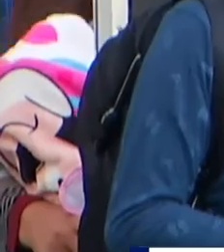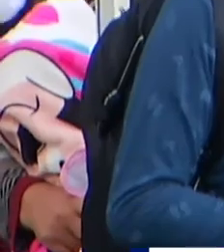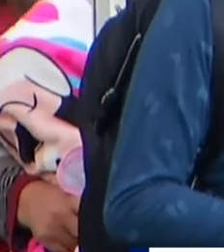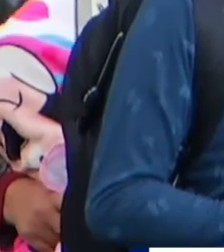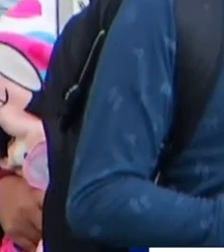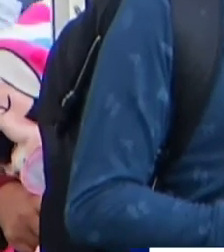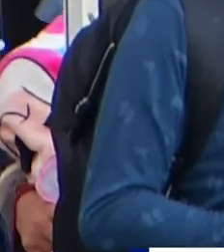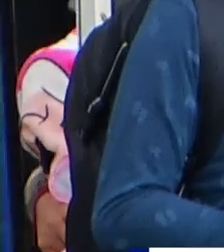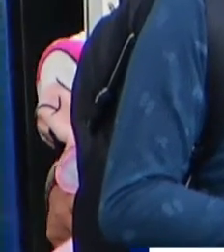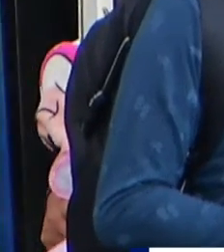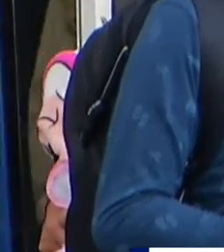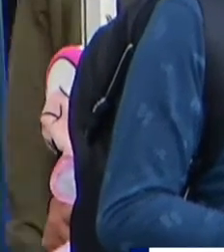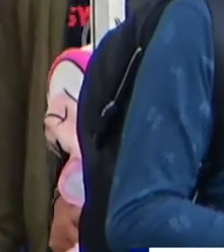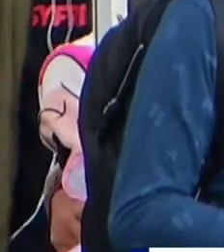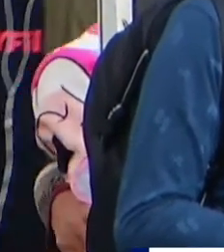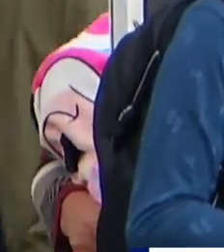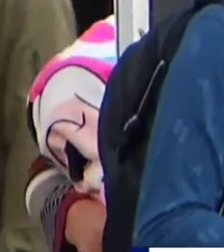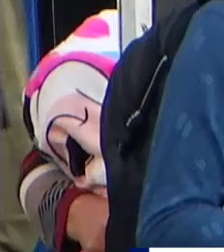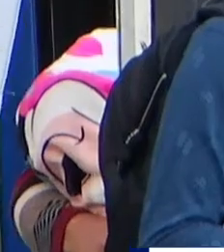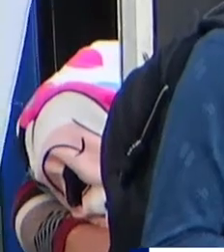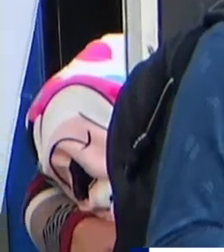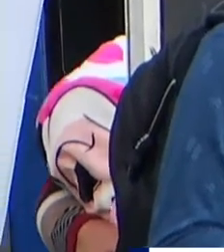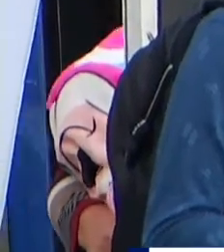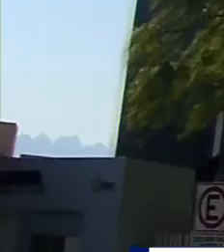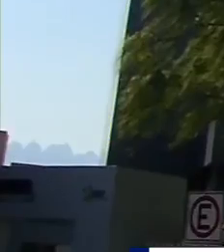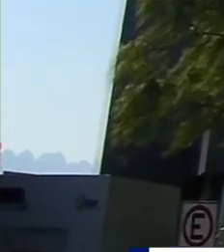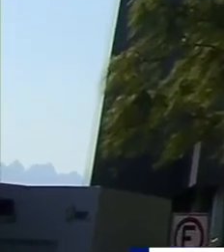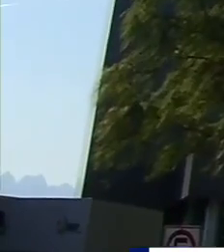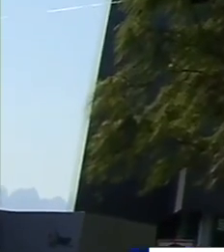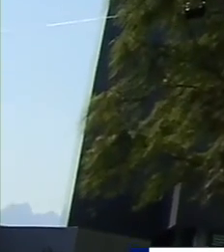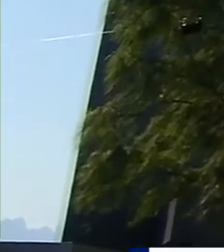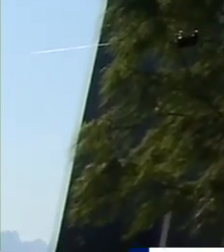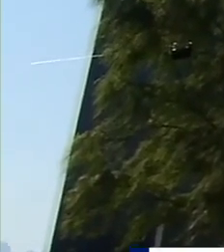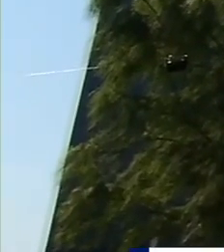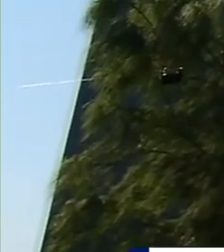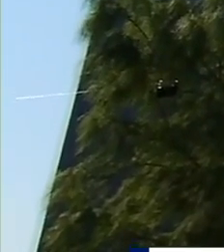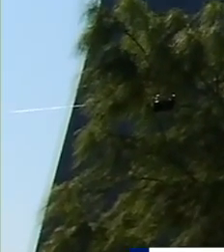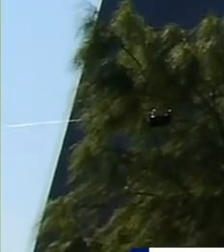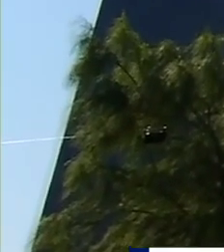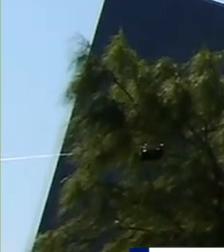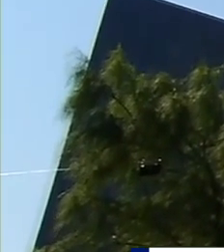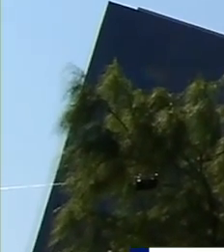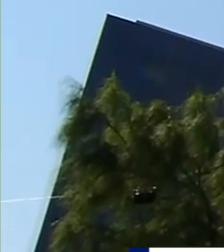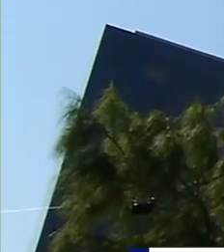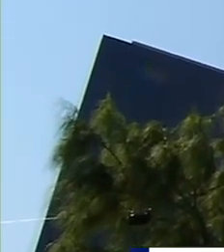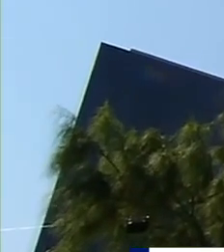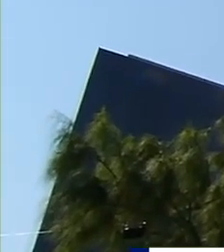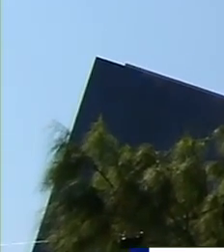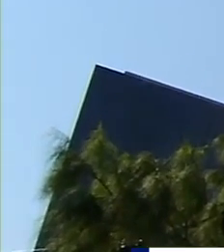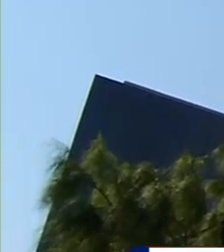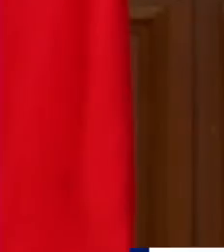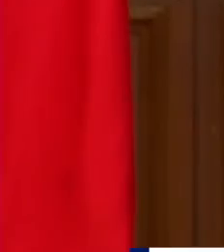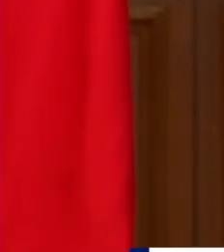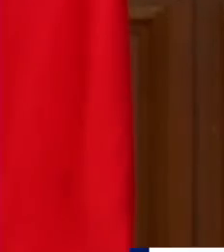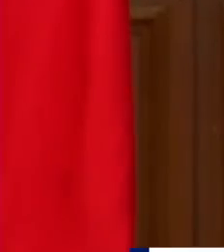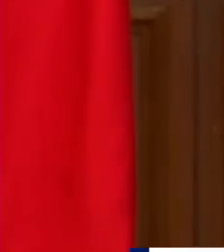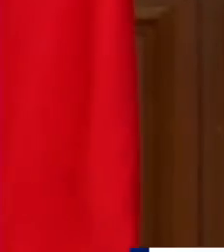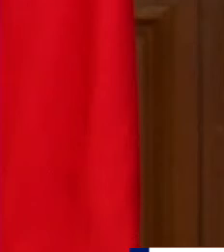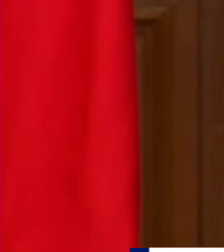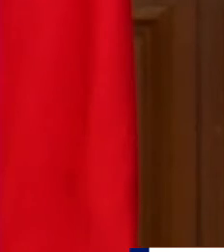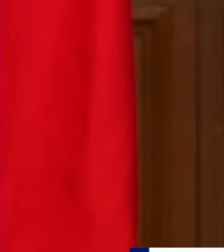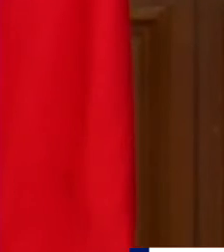alto los fallecimientos han ido a la baja de manera gradual y las hospitalizaciones se han incrementado señaló la subdirectora del hospital